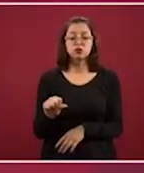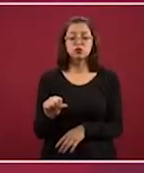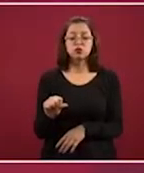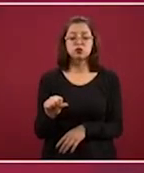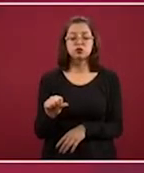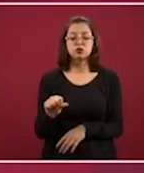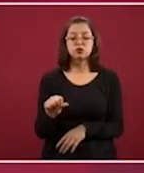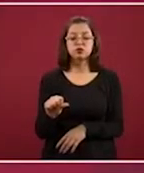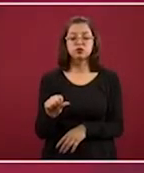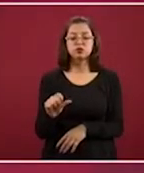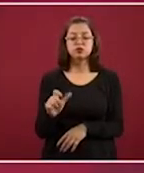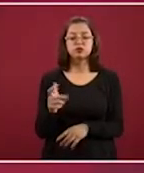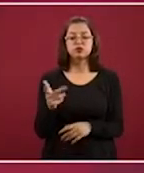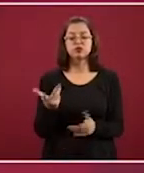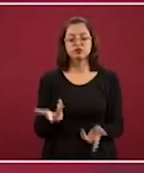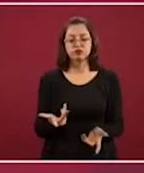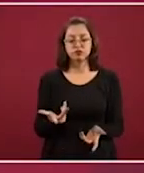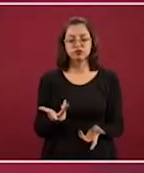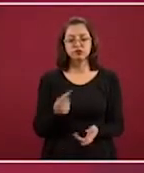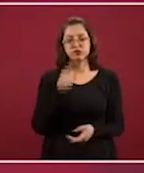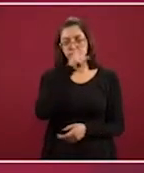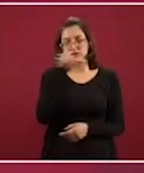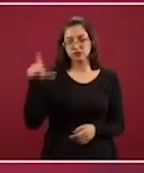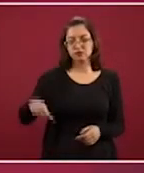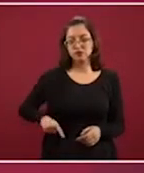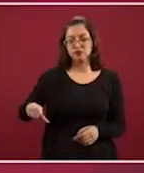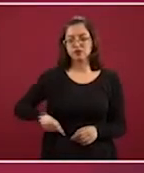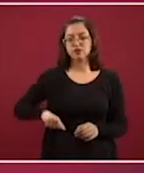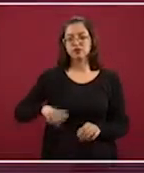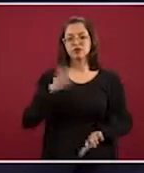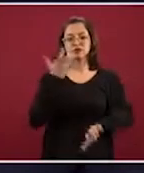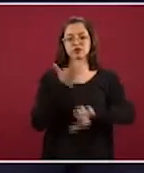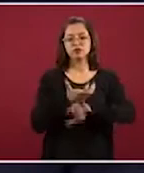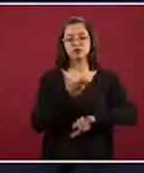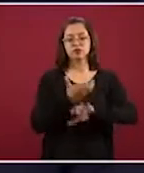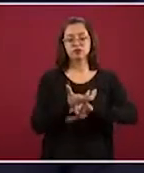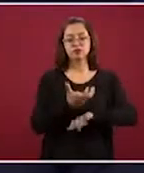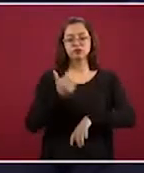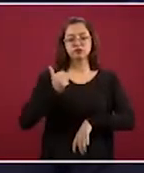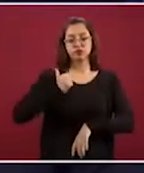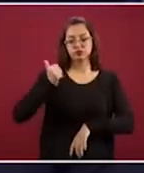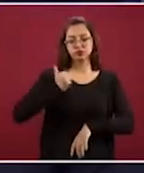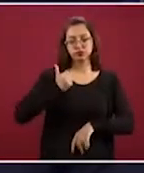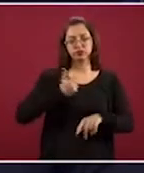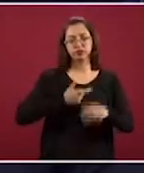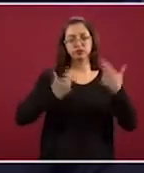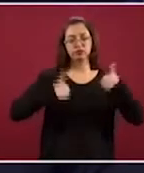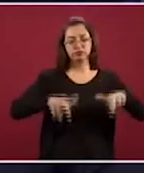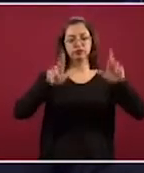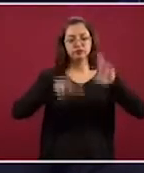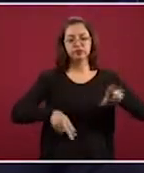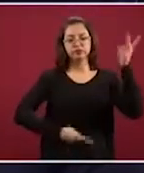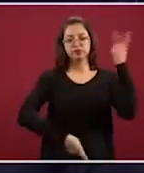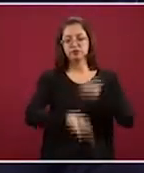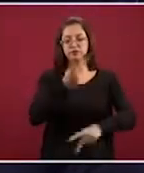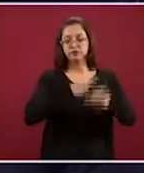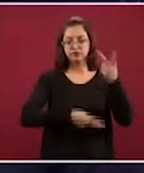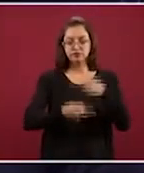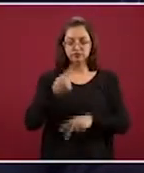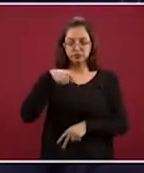vienen los representantes del gobierno de Canadá y de Estados Unidos